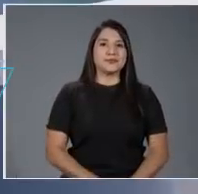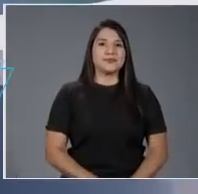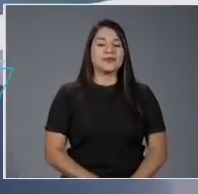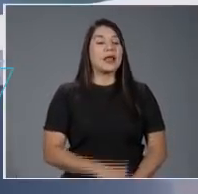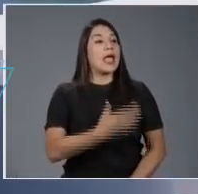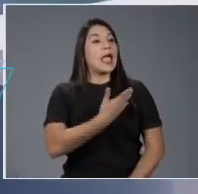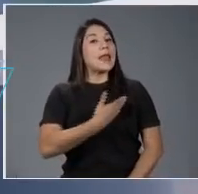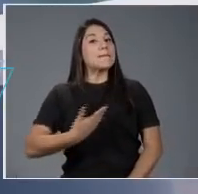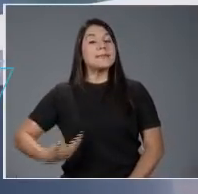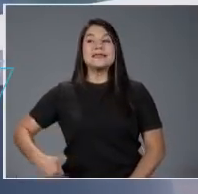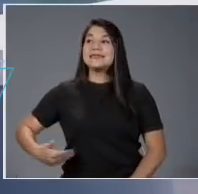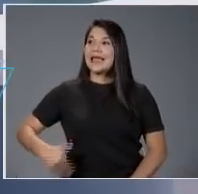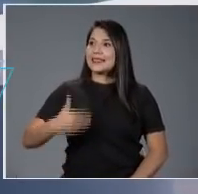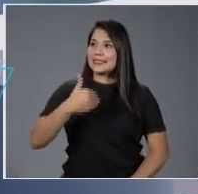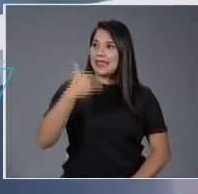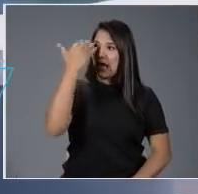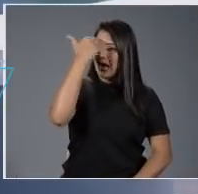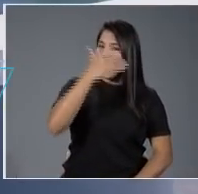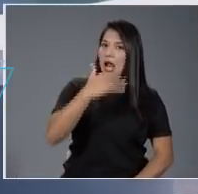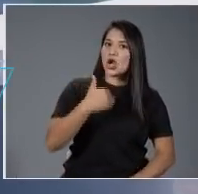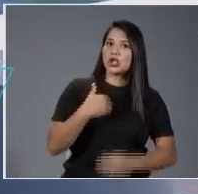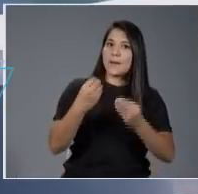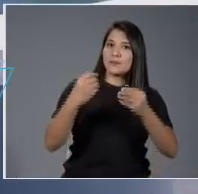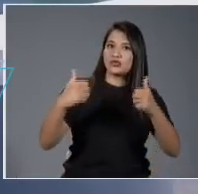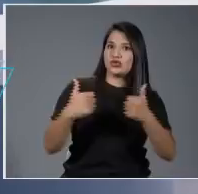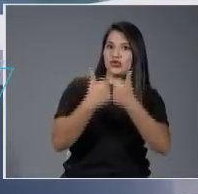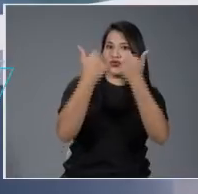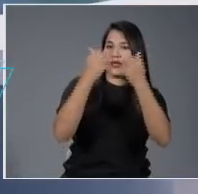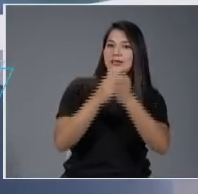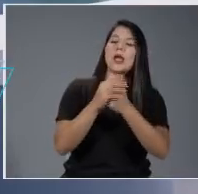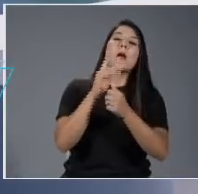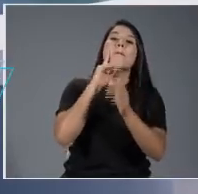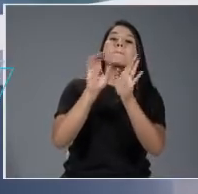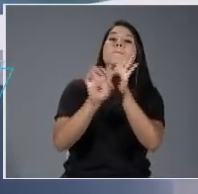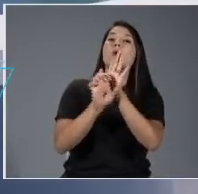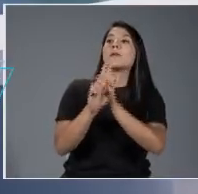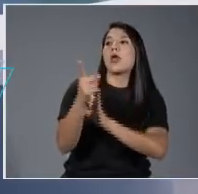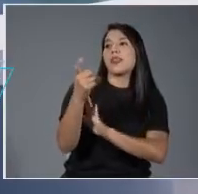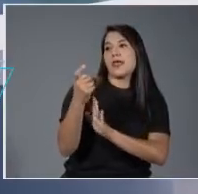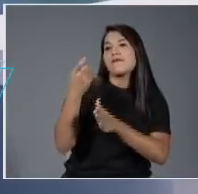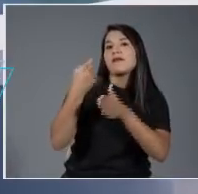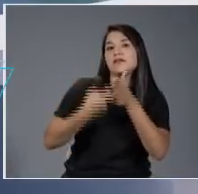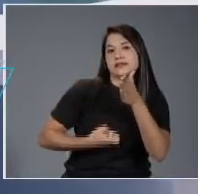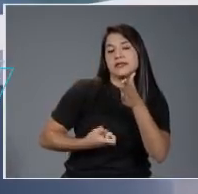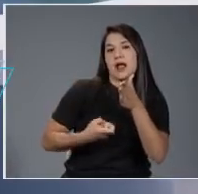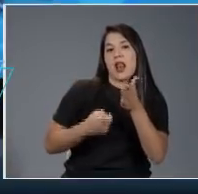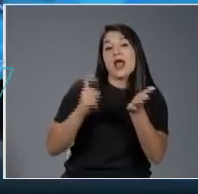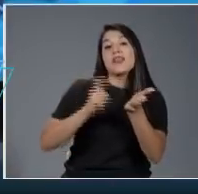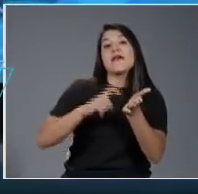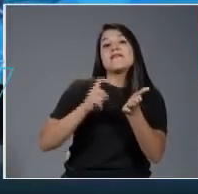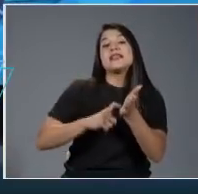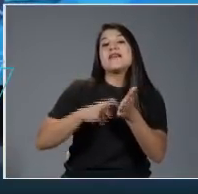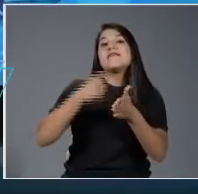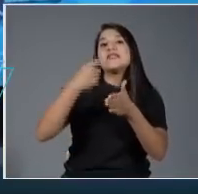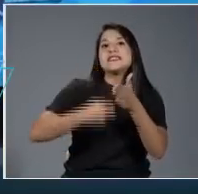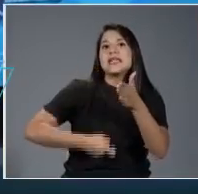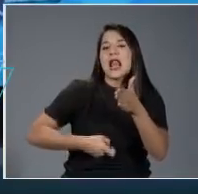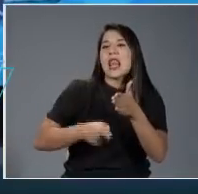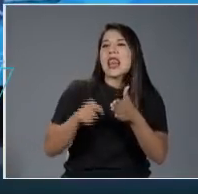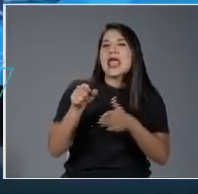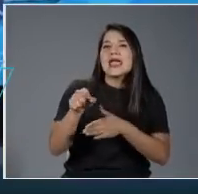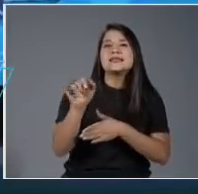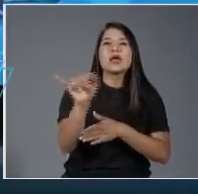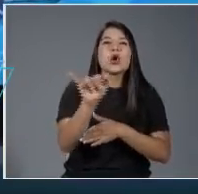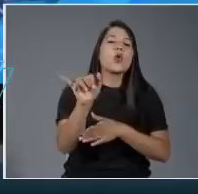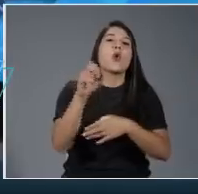el presidente electo tiene retos bastante marcados. Uno es el tema del déficit fiscal, que lo han catalogado, ¿verdad?, como la crisis de